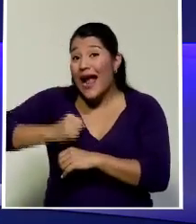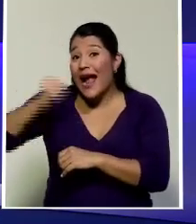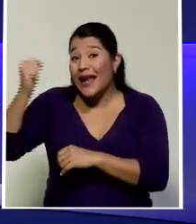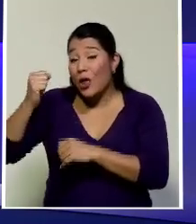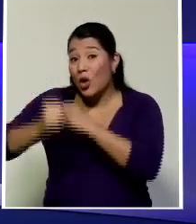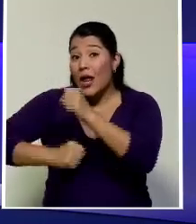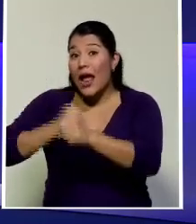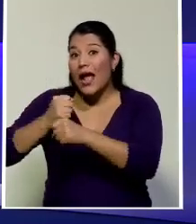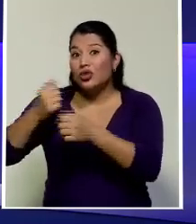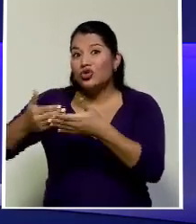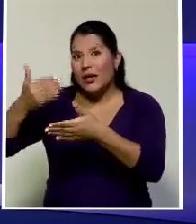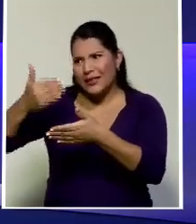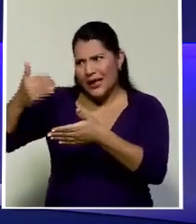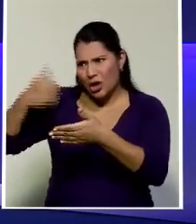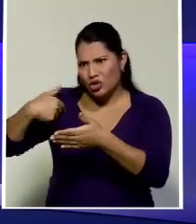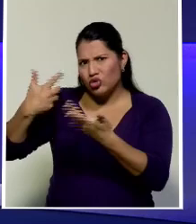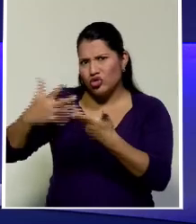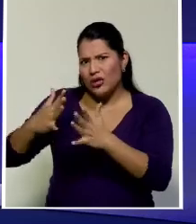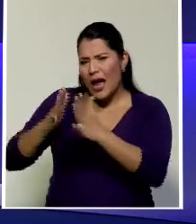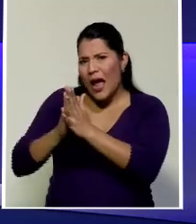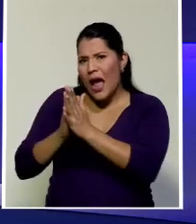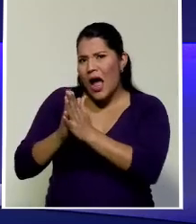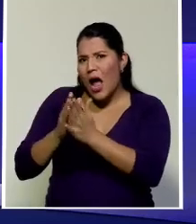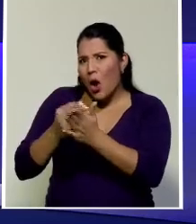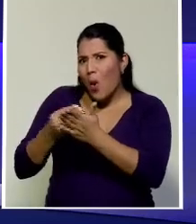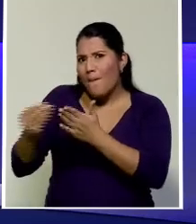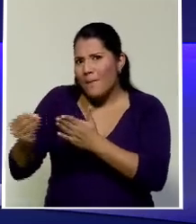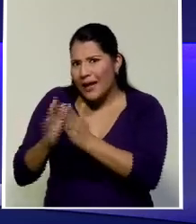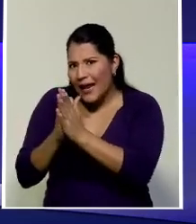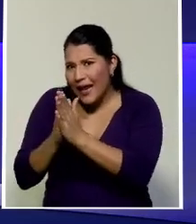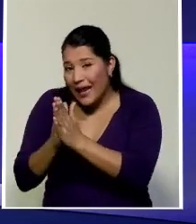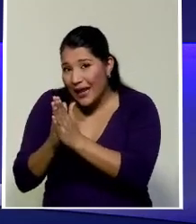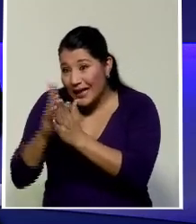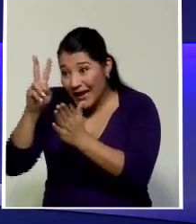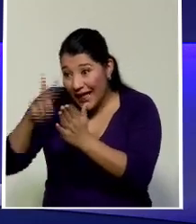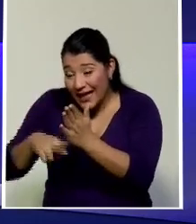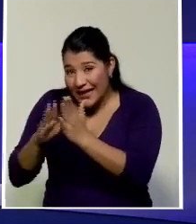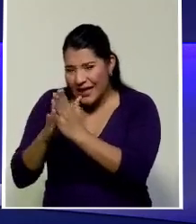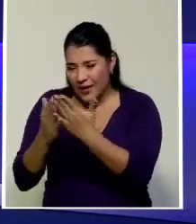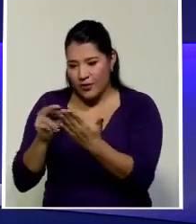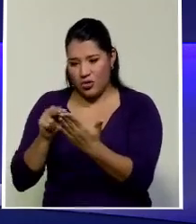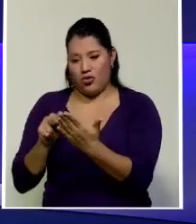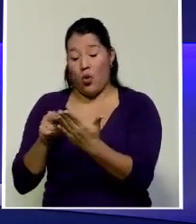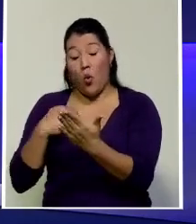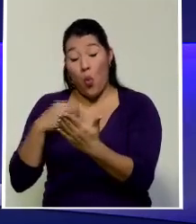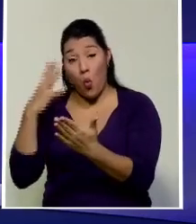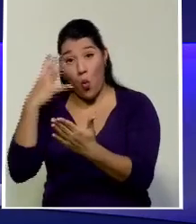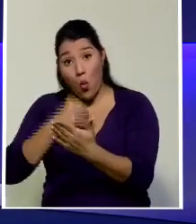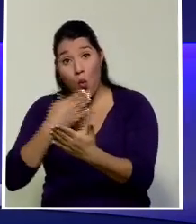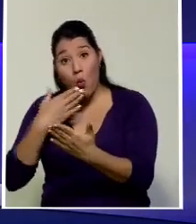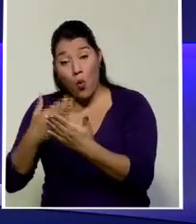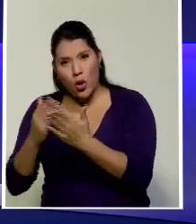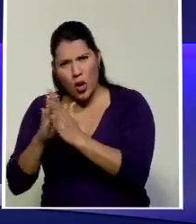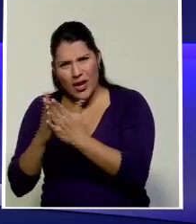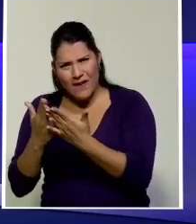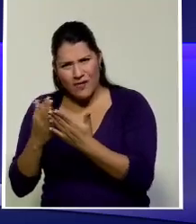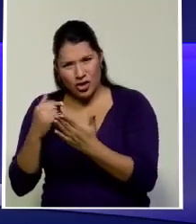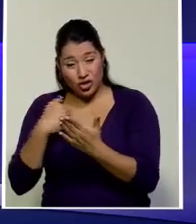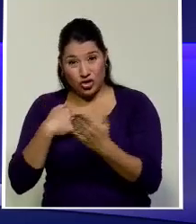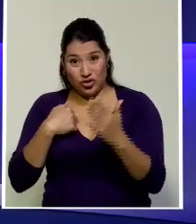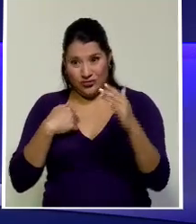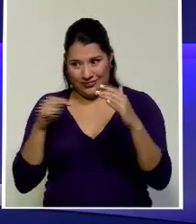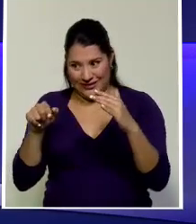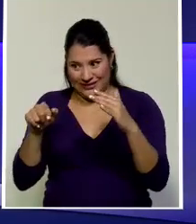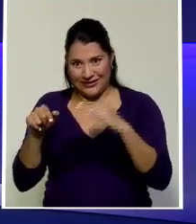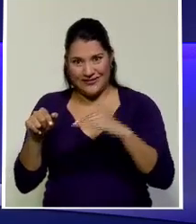ellas muy atentamente, me hace pertenecer a una lista que sube mi nivel, digamos, ¿verdad? Por decirlo de alguna forma, porque el concurso tiene